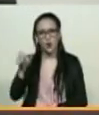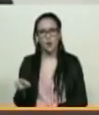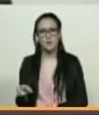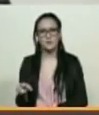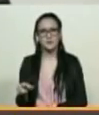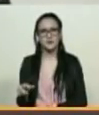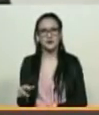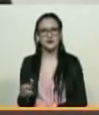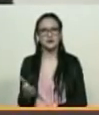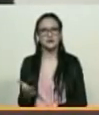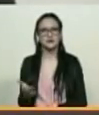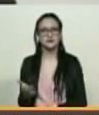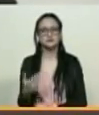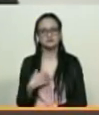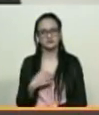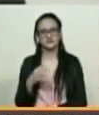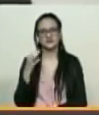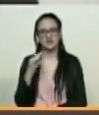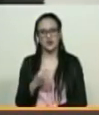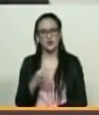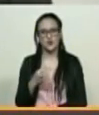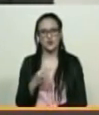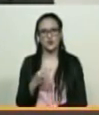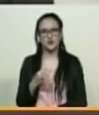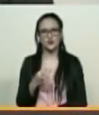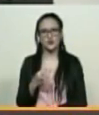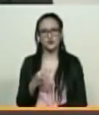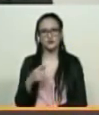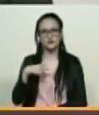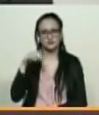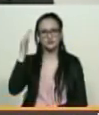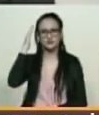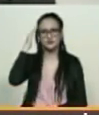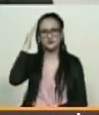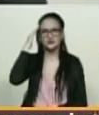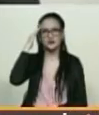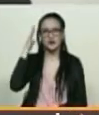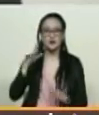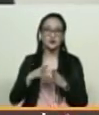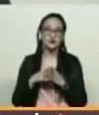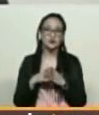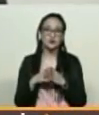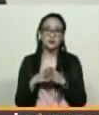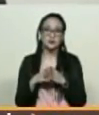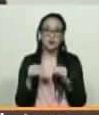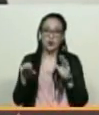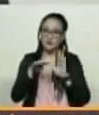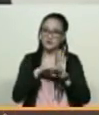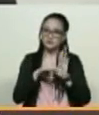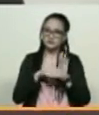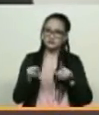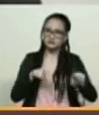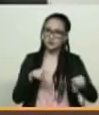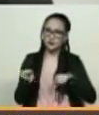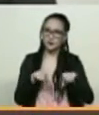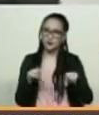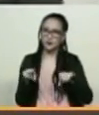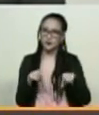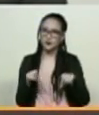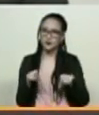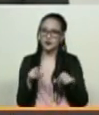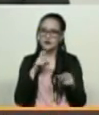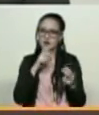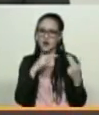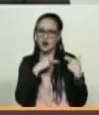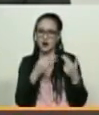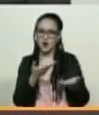Estamos plenamente, en pleno conocimiento de todas las acciones que ha ejecutado el